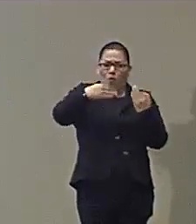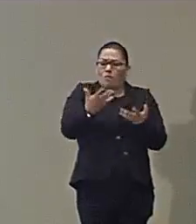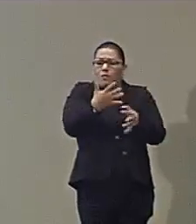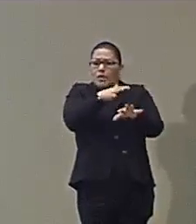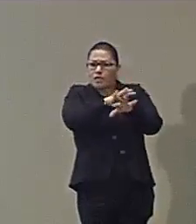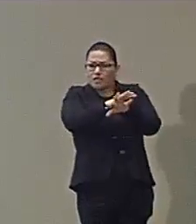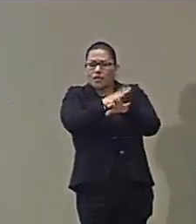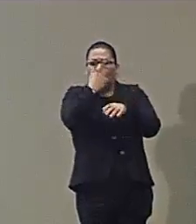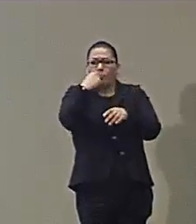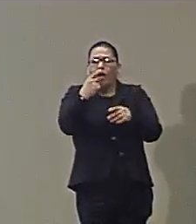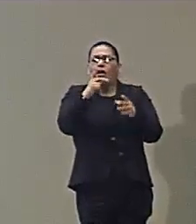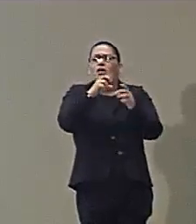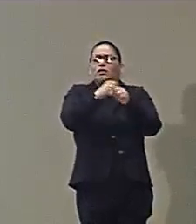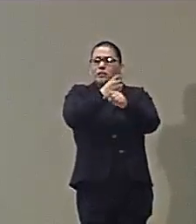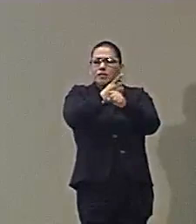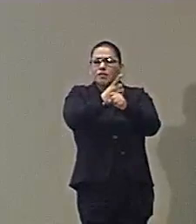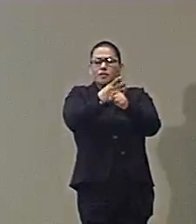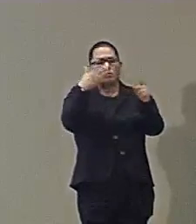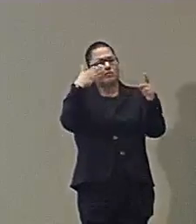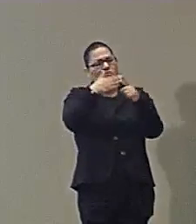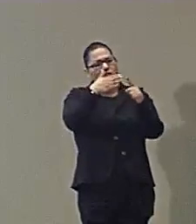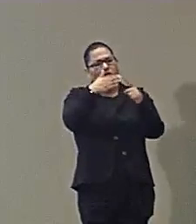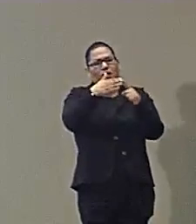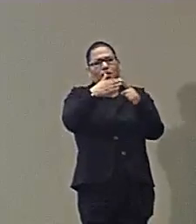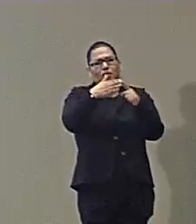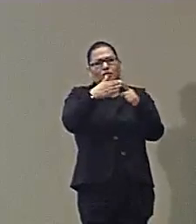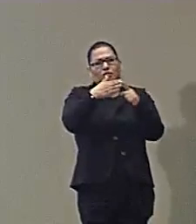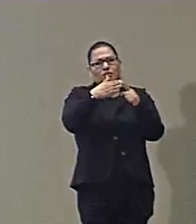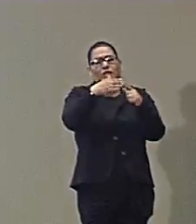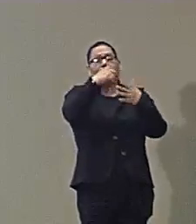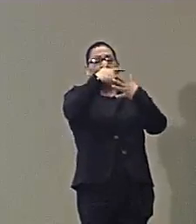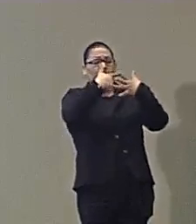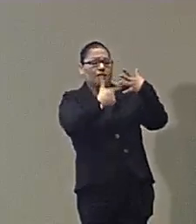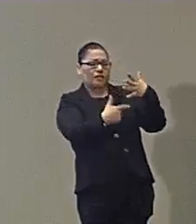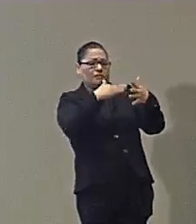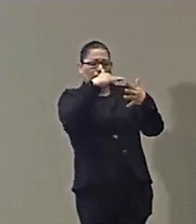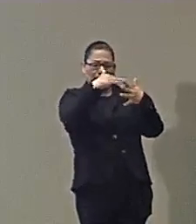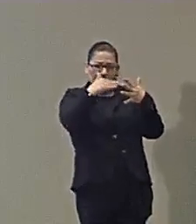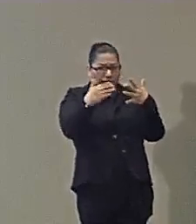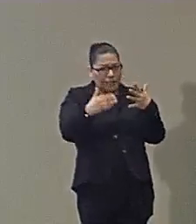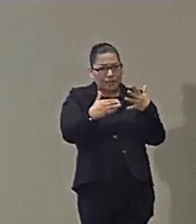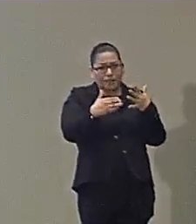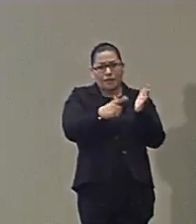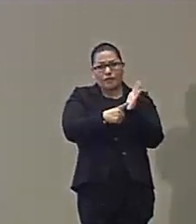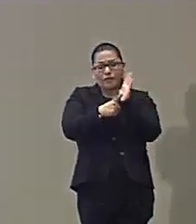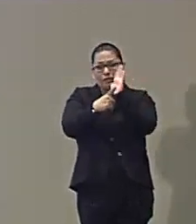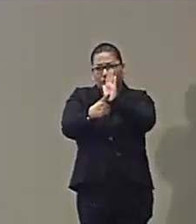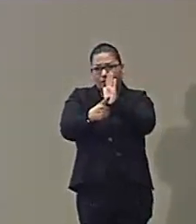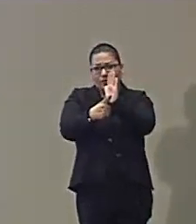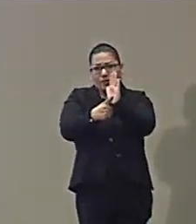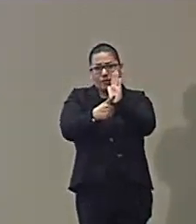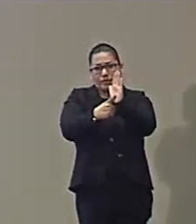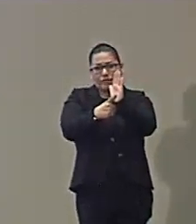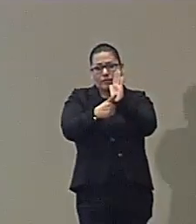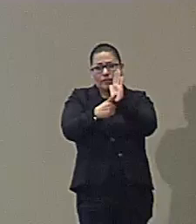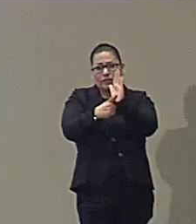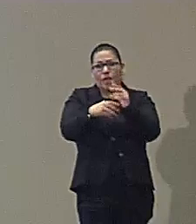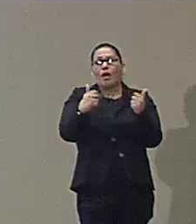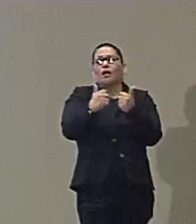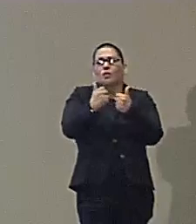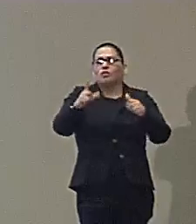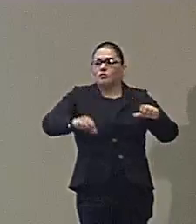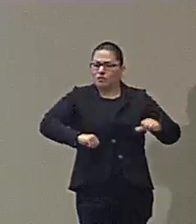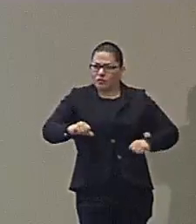sociedad y país objetivos fundamentales estratégicos que sean tratados bajo una integralidad con acciones